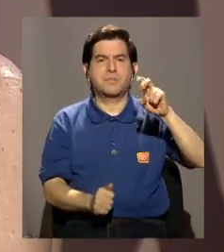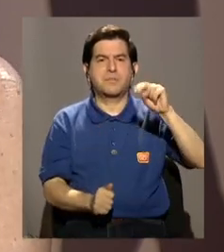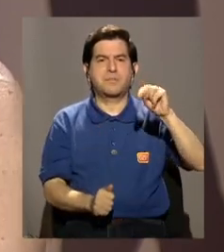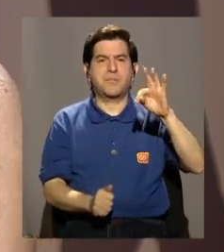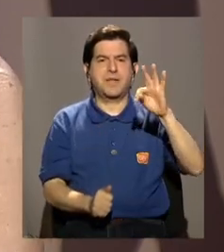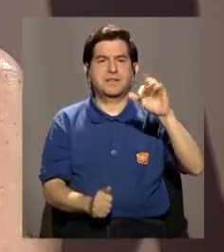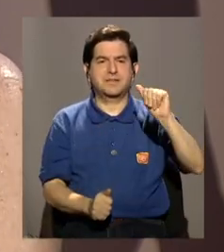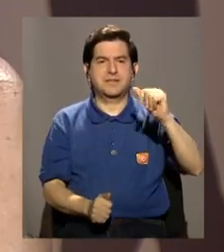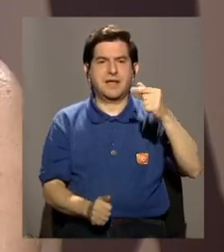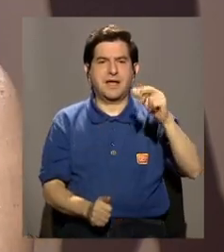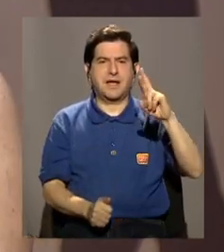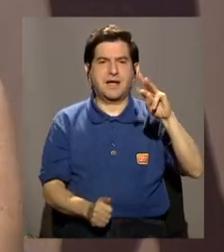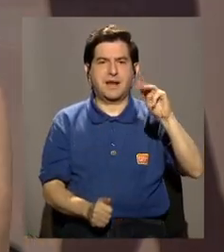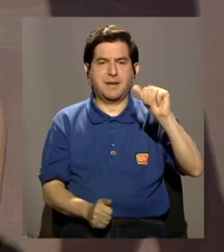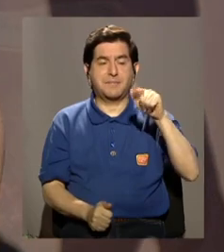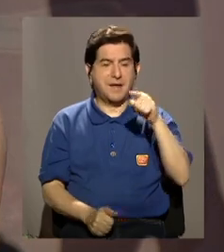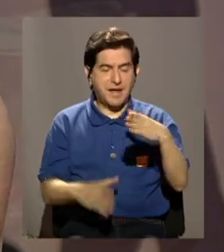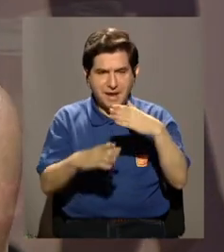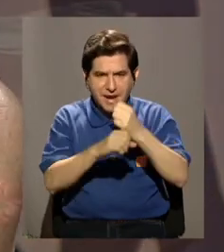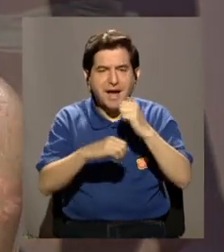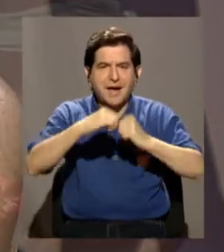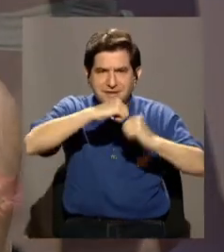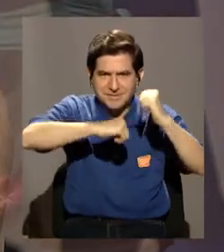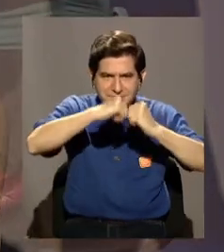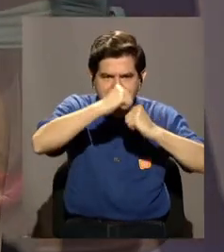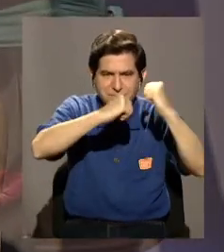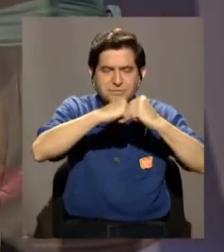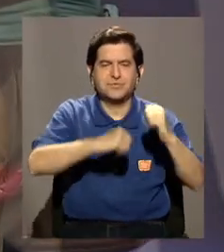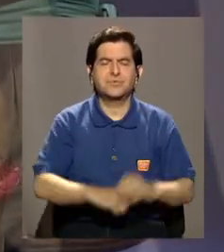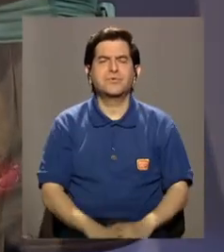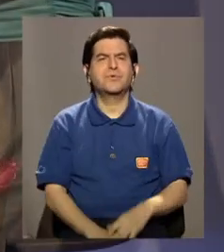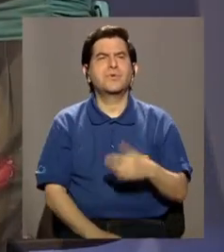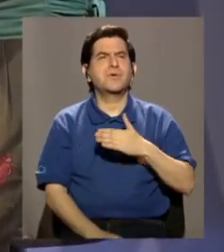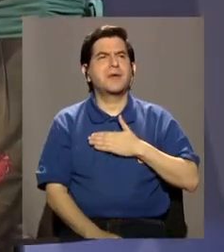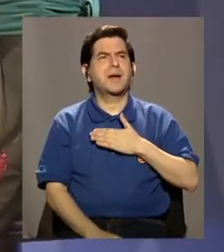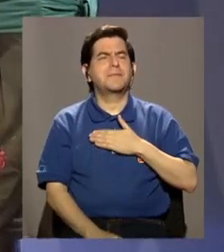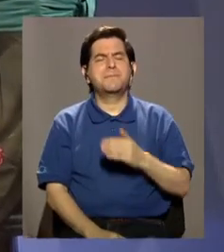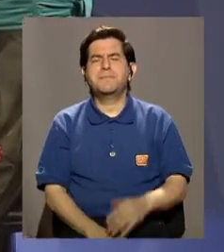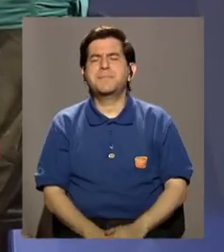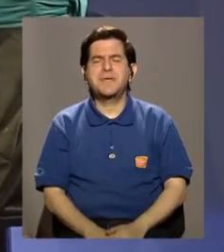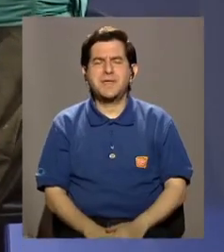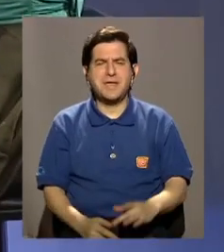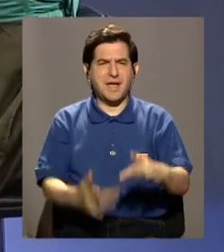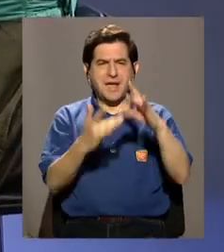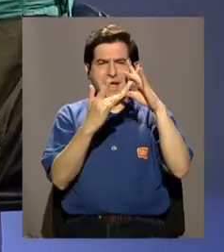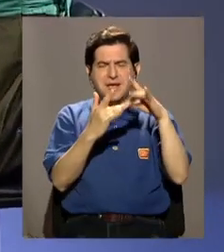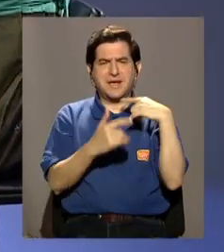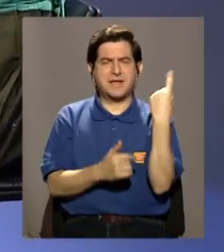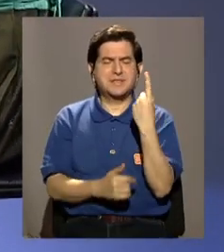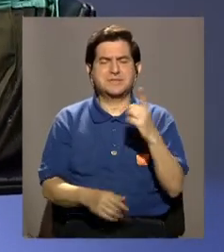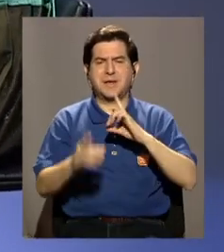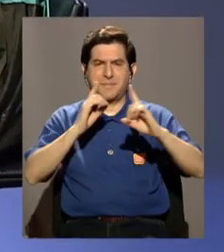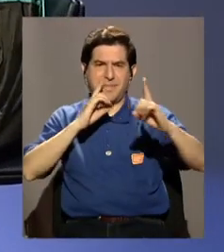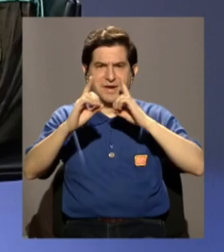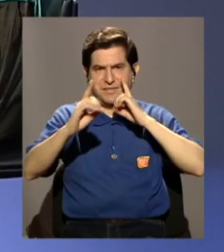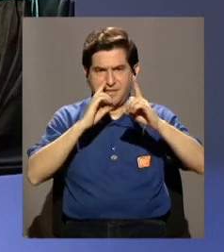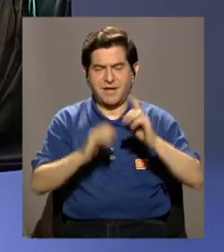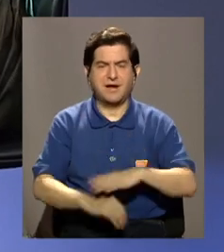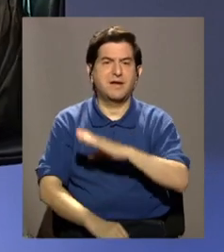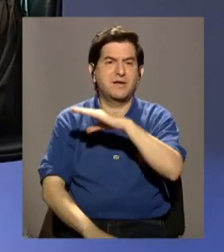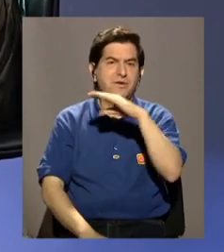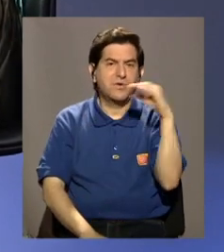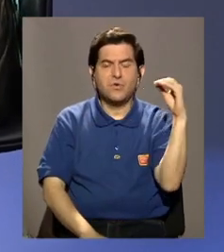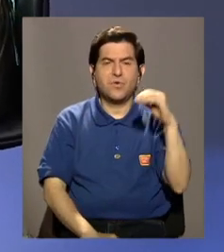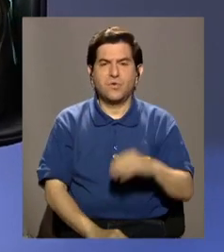siempre arma a nivel de estructura y yo creo que mi especialidad bueno siempre ha sido los diálogos y